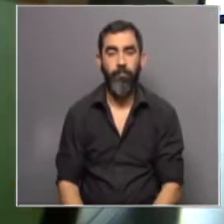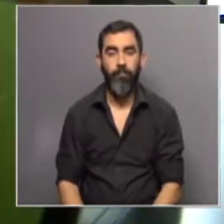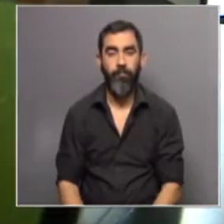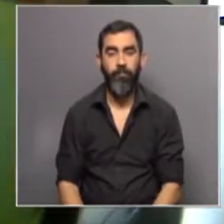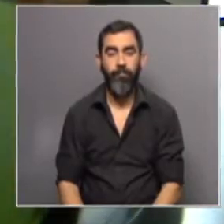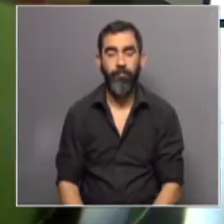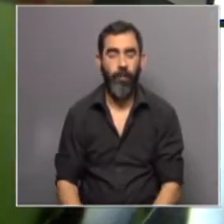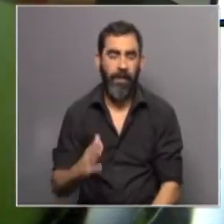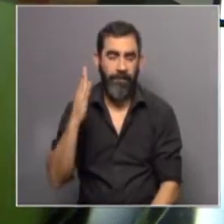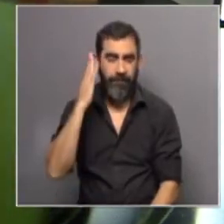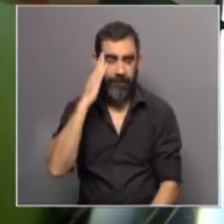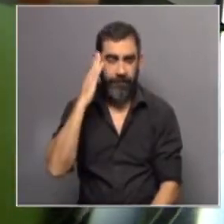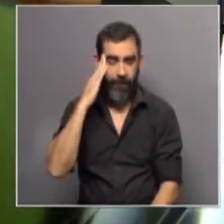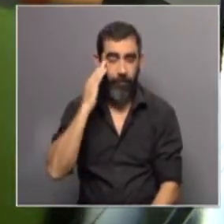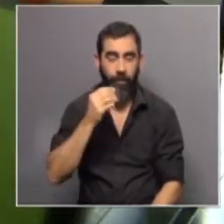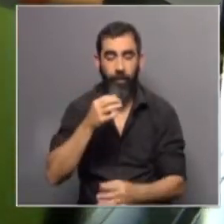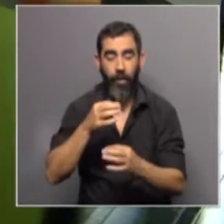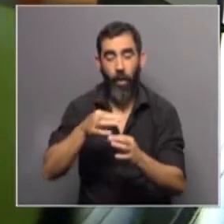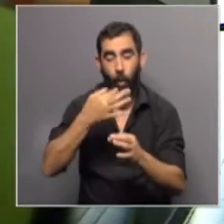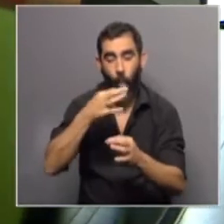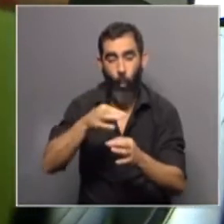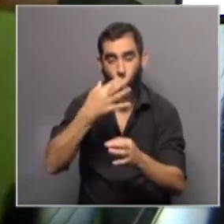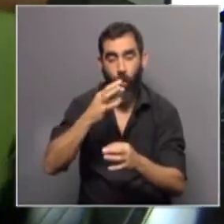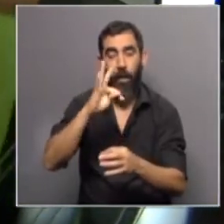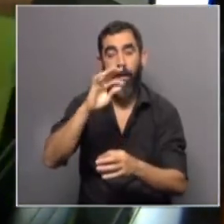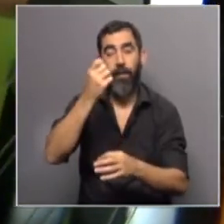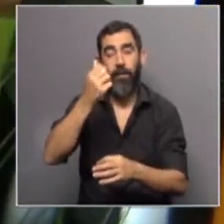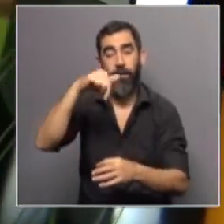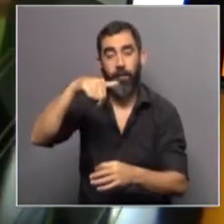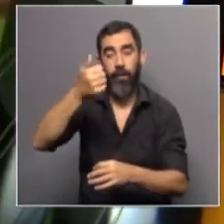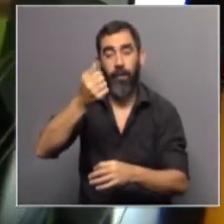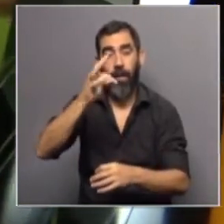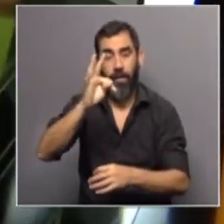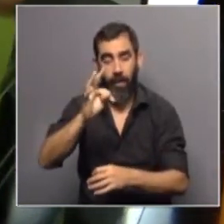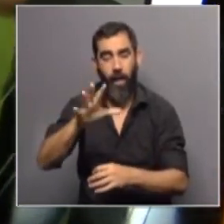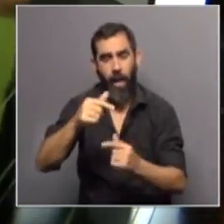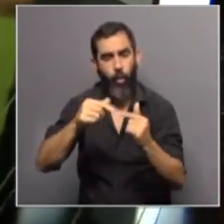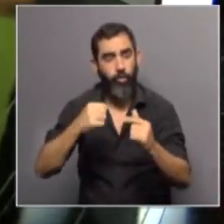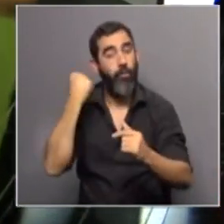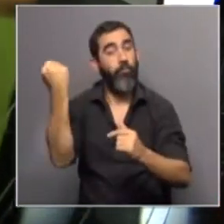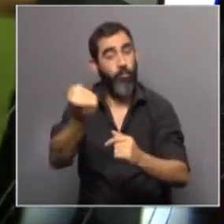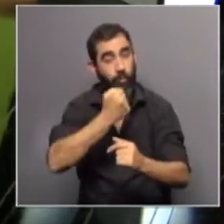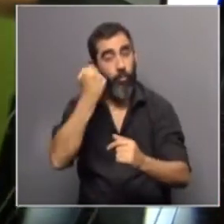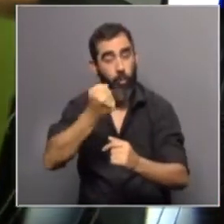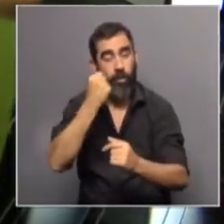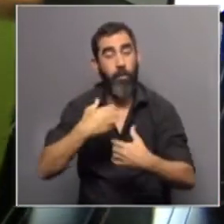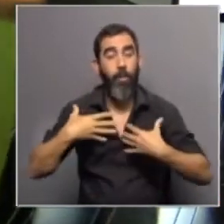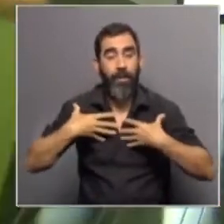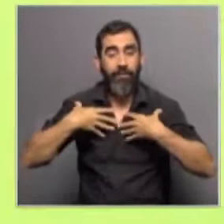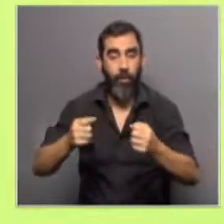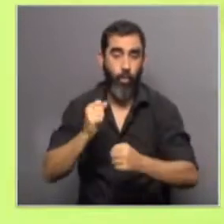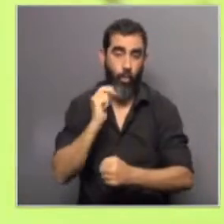Todos sabemos que nuestra uva insignia, el Tanat, tiene algunos componentes importantes para la salud